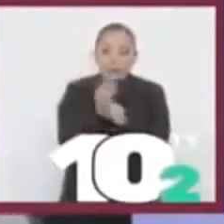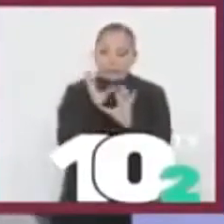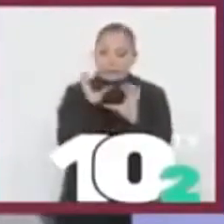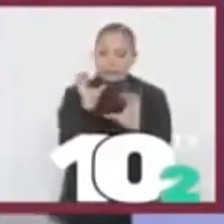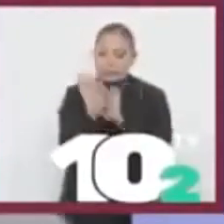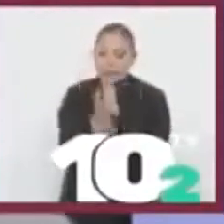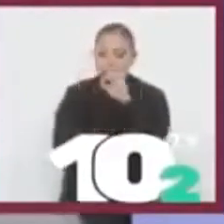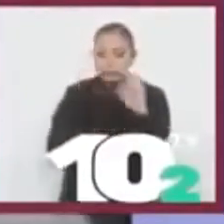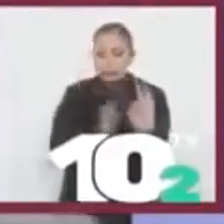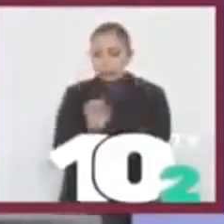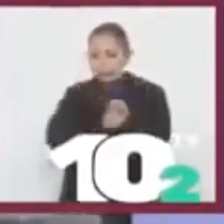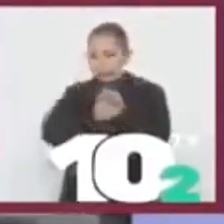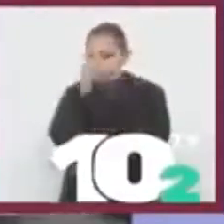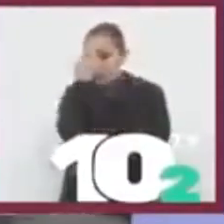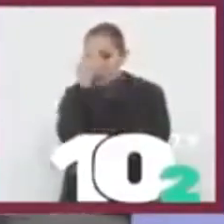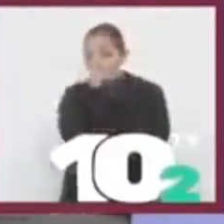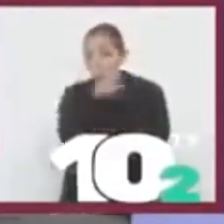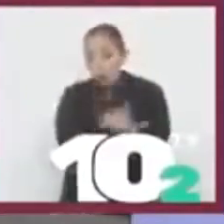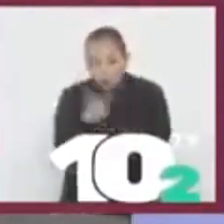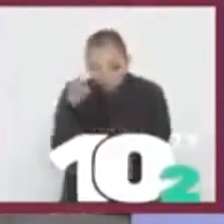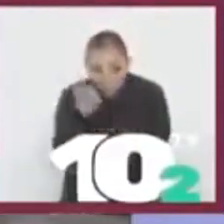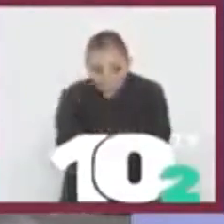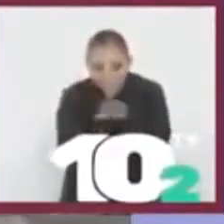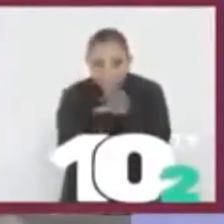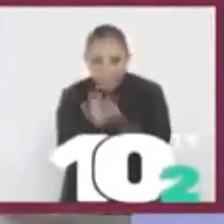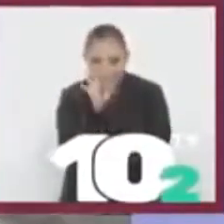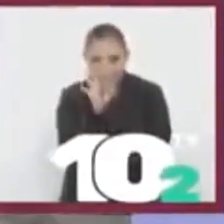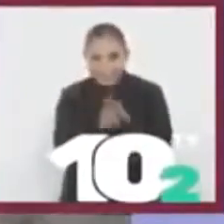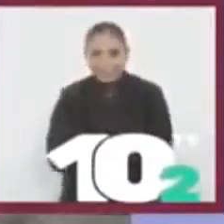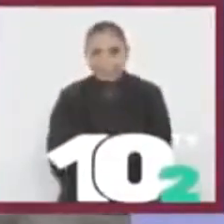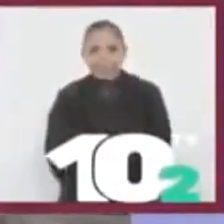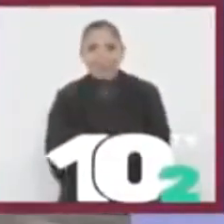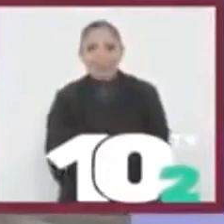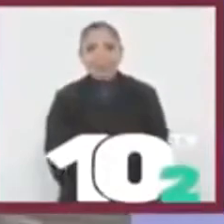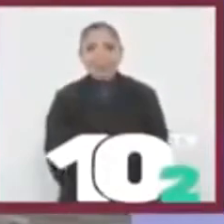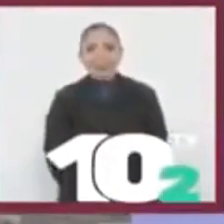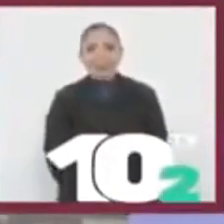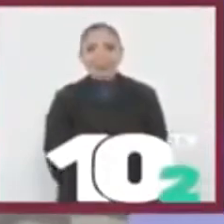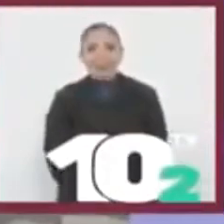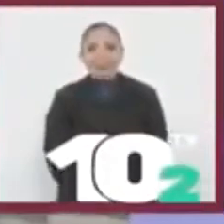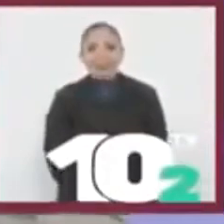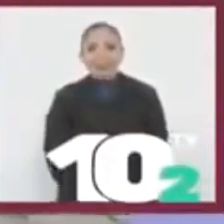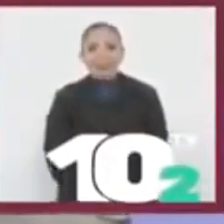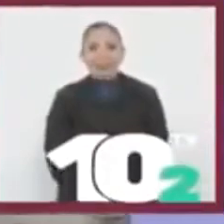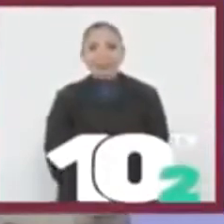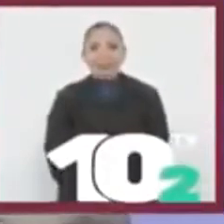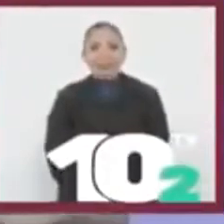restaurada meticulosamente por expertos en el lugar donde fue descubierta.